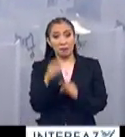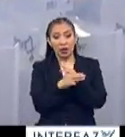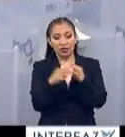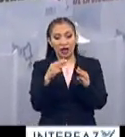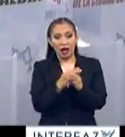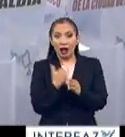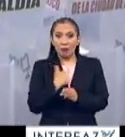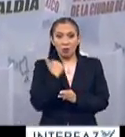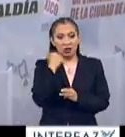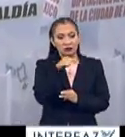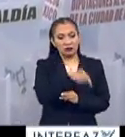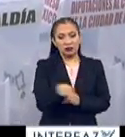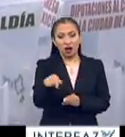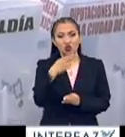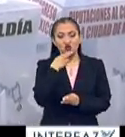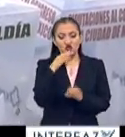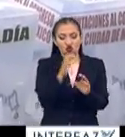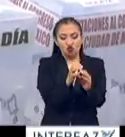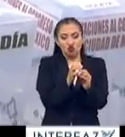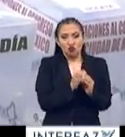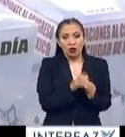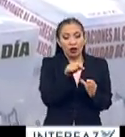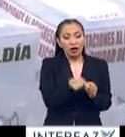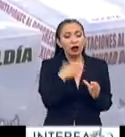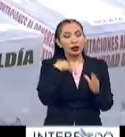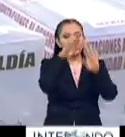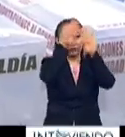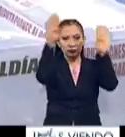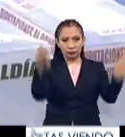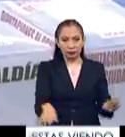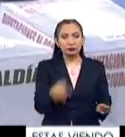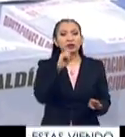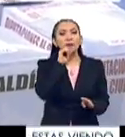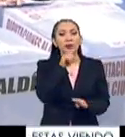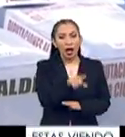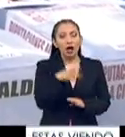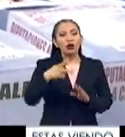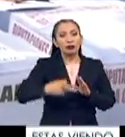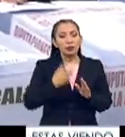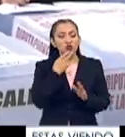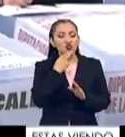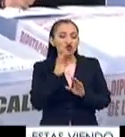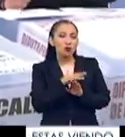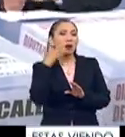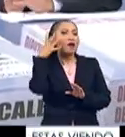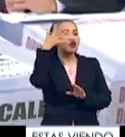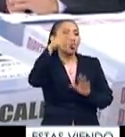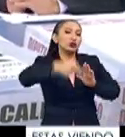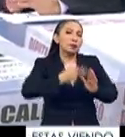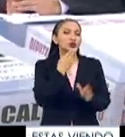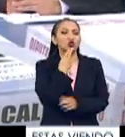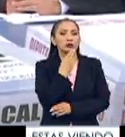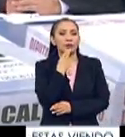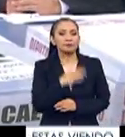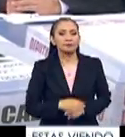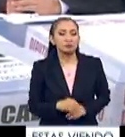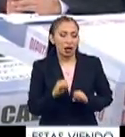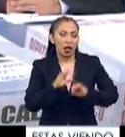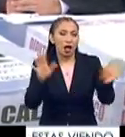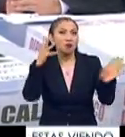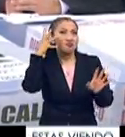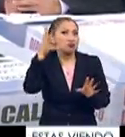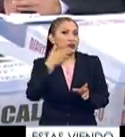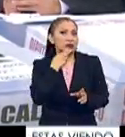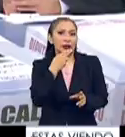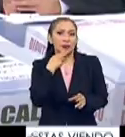recursos económicos al resguardar esto. Estas casillas, supongo, también se van a resguardar para futuras elecciones. Para futuras elecciones, pues nos